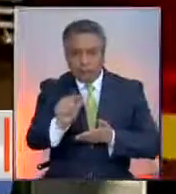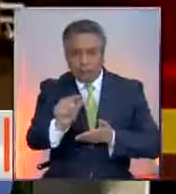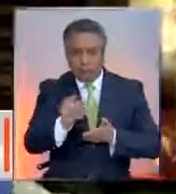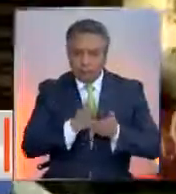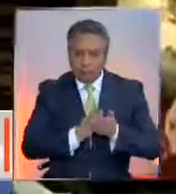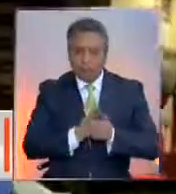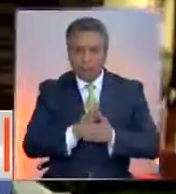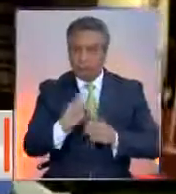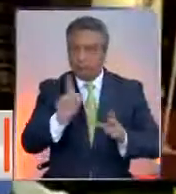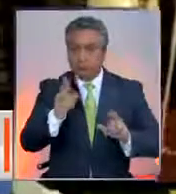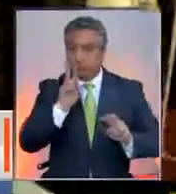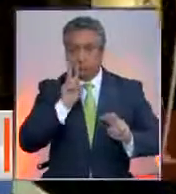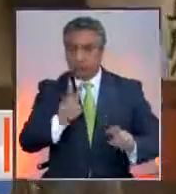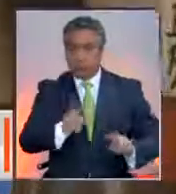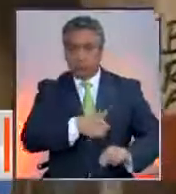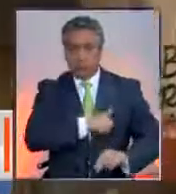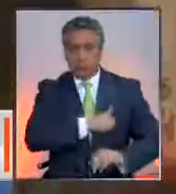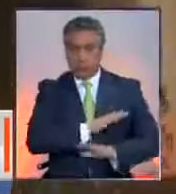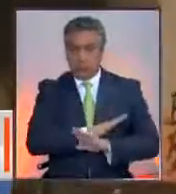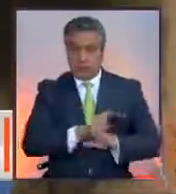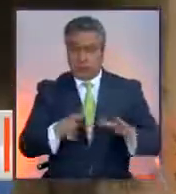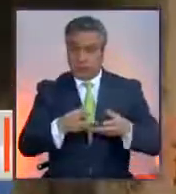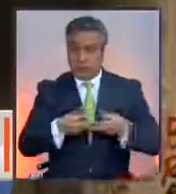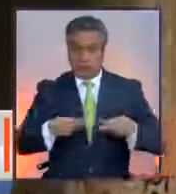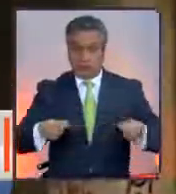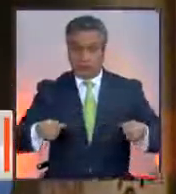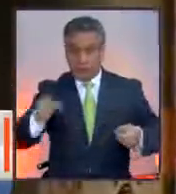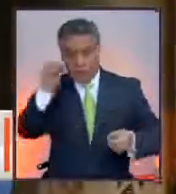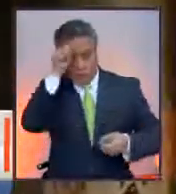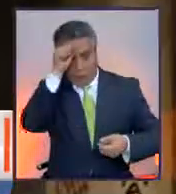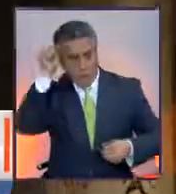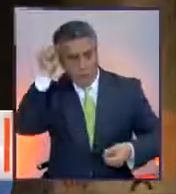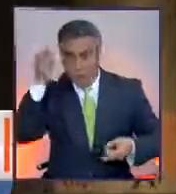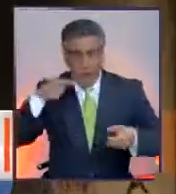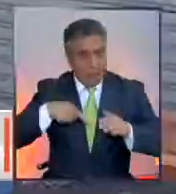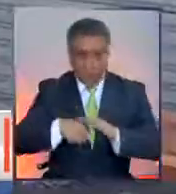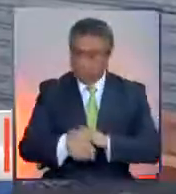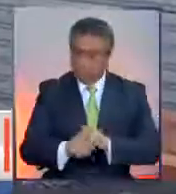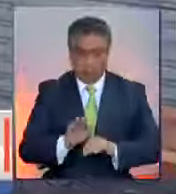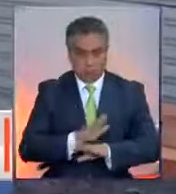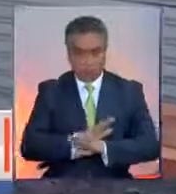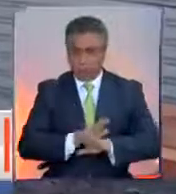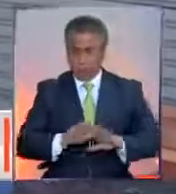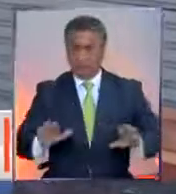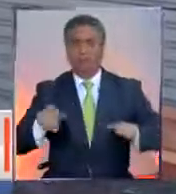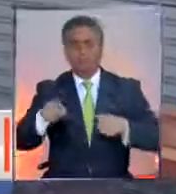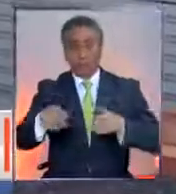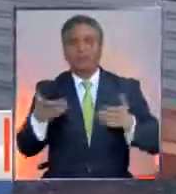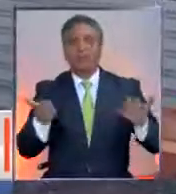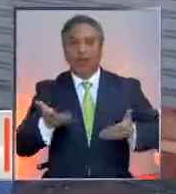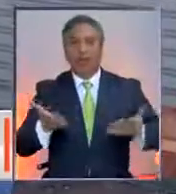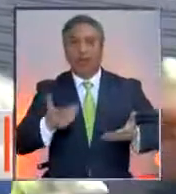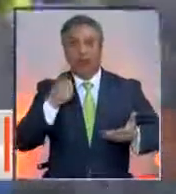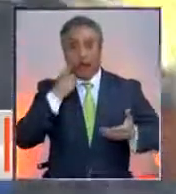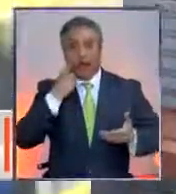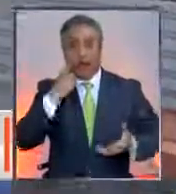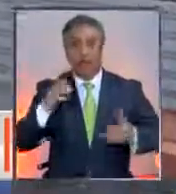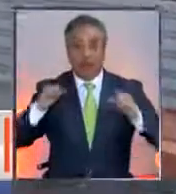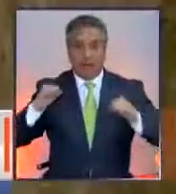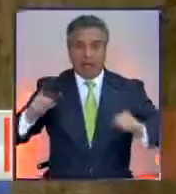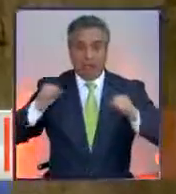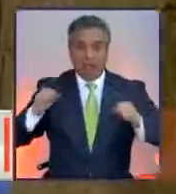apreciaba presencia policial. Tampoco de bomberos, cuyo ingreso al sector fue obstaculizado por los mismos manifestantes.